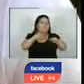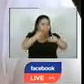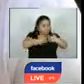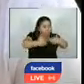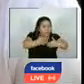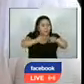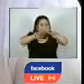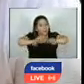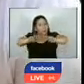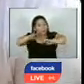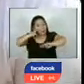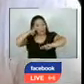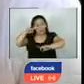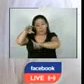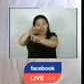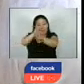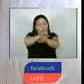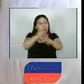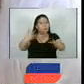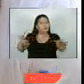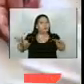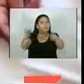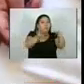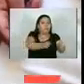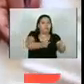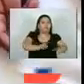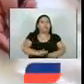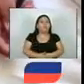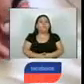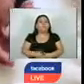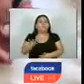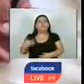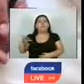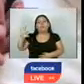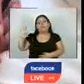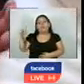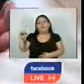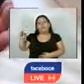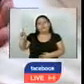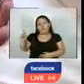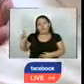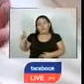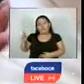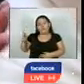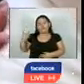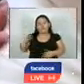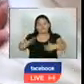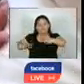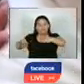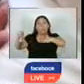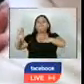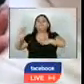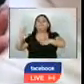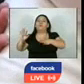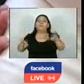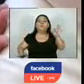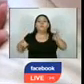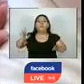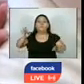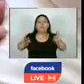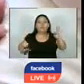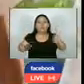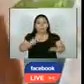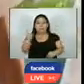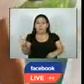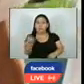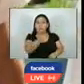de diligencias policiales se logró con la detención de estas personas, ¿verdad? Fiscalía General de la República, pues comprometido con la justicia y por supuesto con